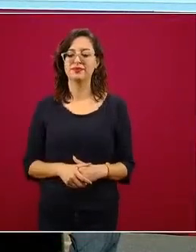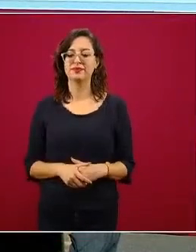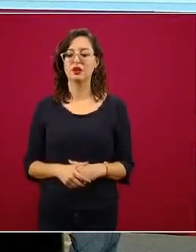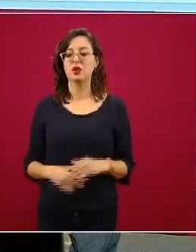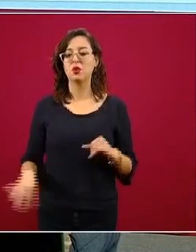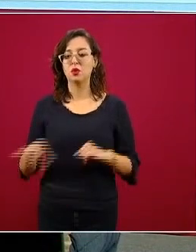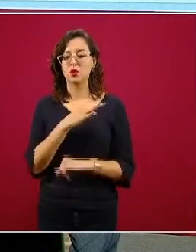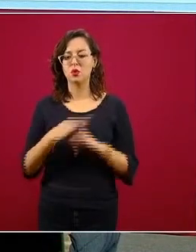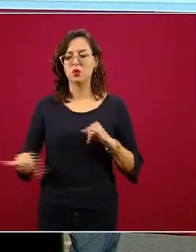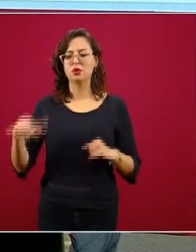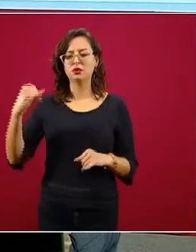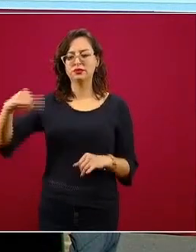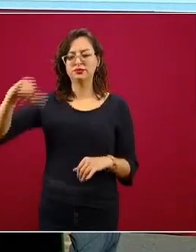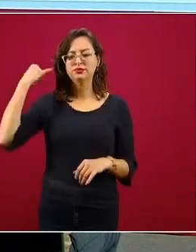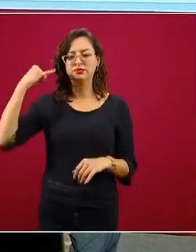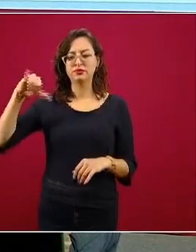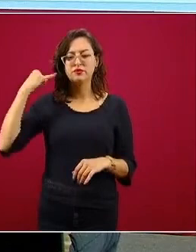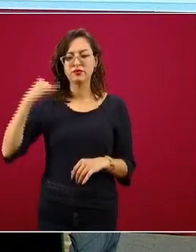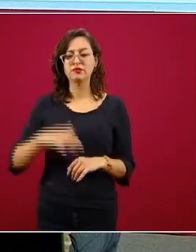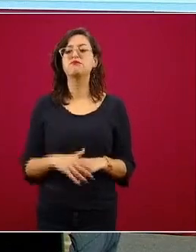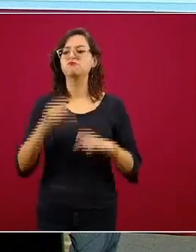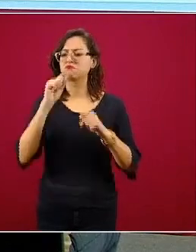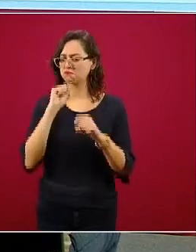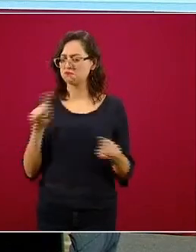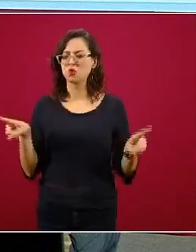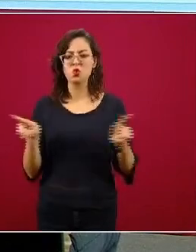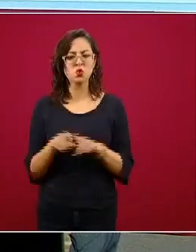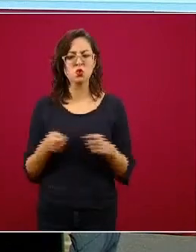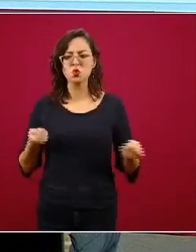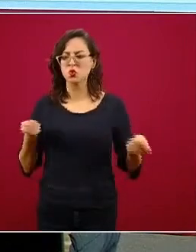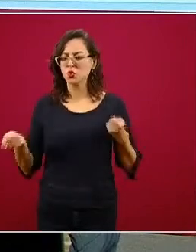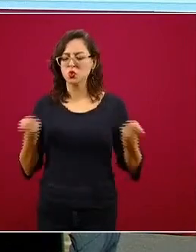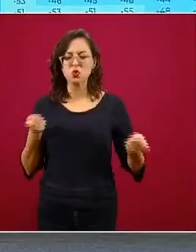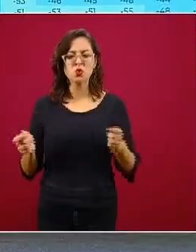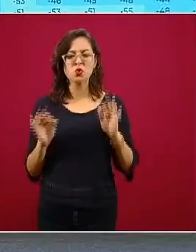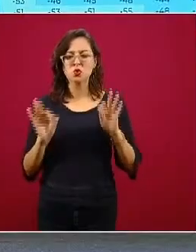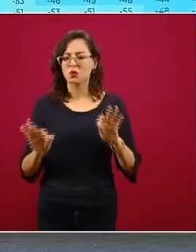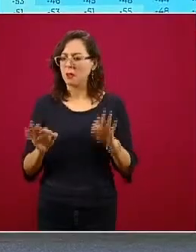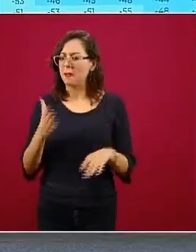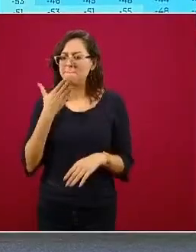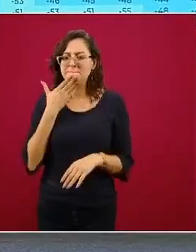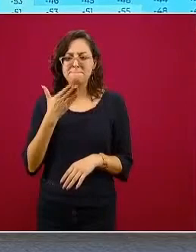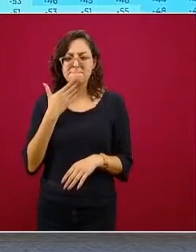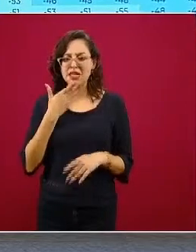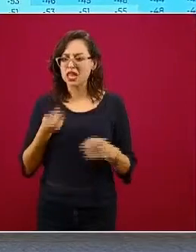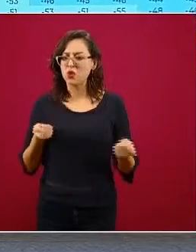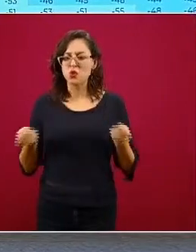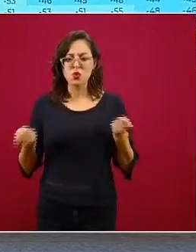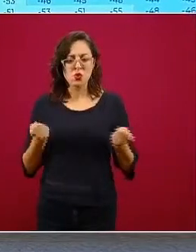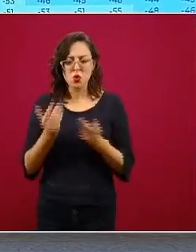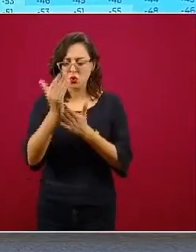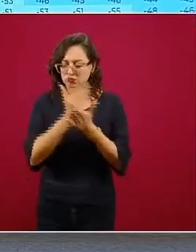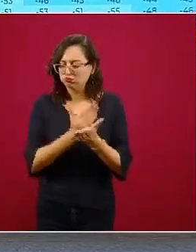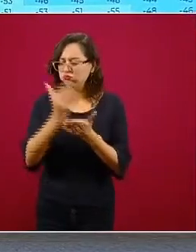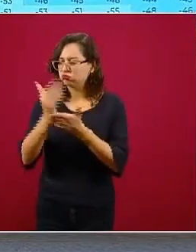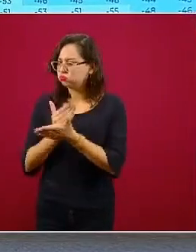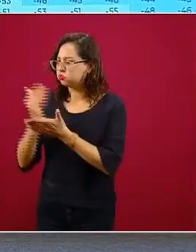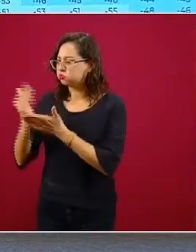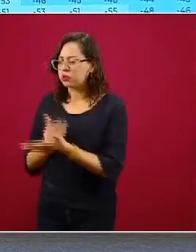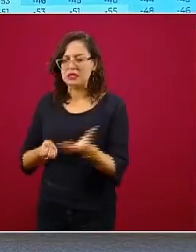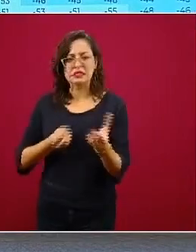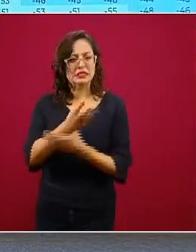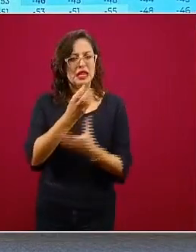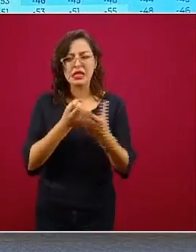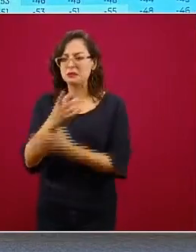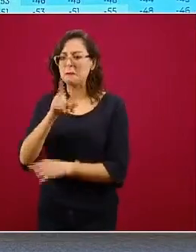Veamos finalmente Yucatán, también tuvo un excelente desempeño, también era uno de los mejores estados en términos del desempeño de la